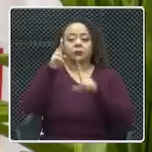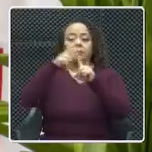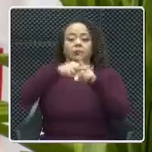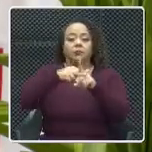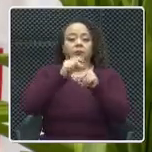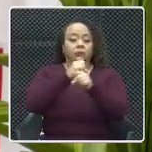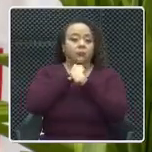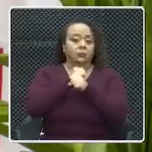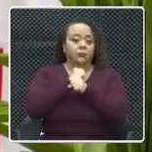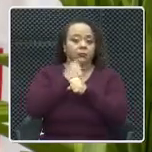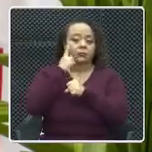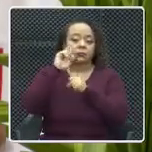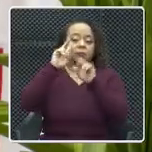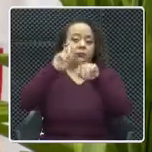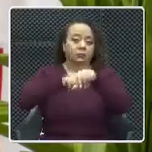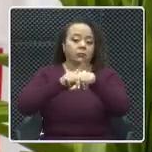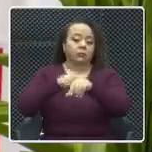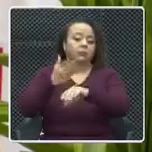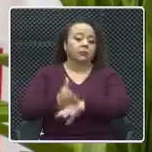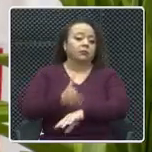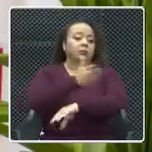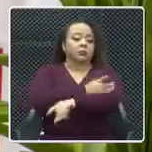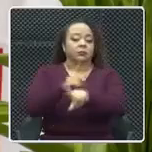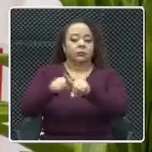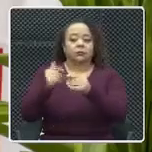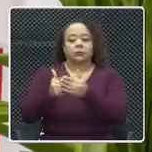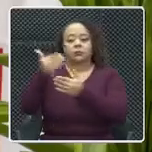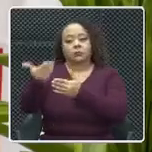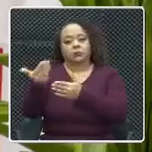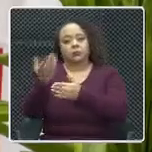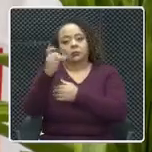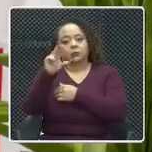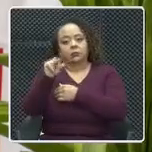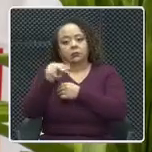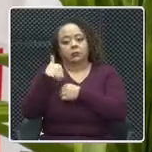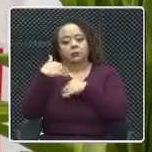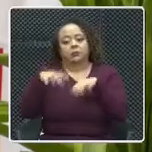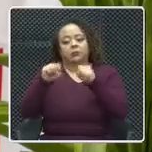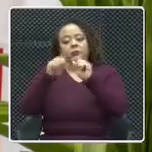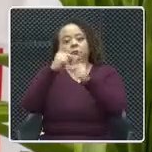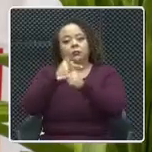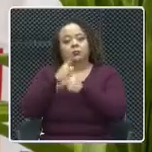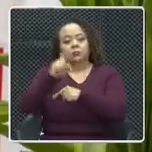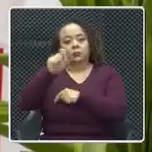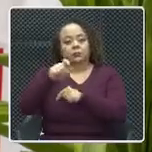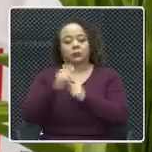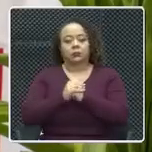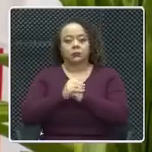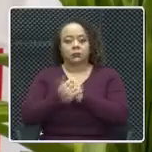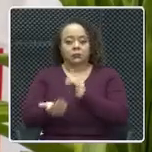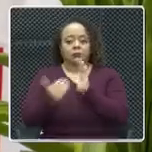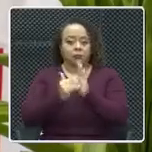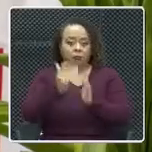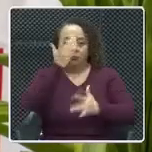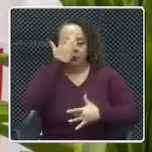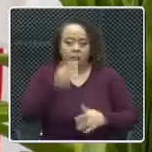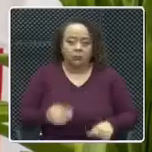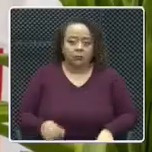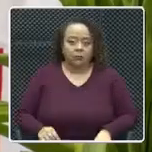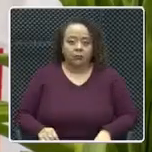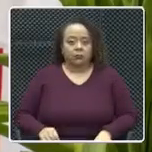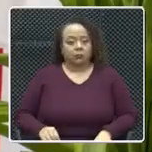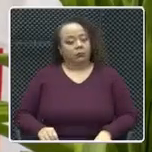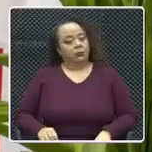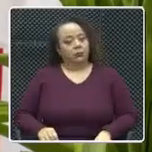una póliza por un tiempo se recupera, pero posteriormente si no toma las medidas de prevención necesarias va a volver a enfermarse.